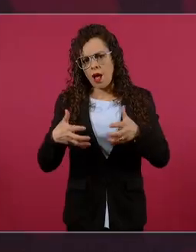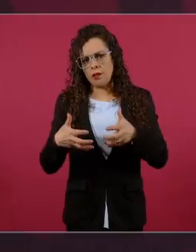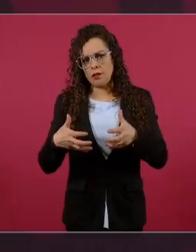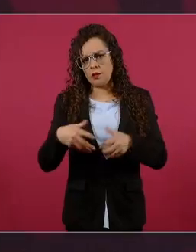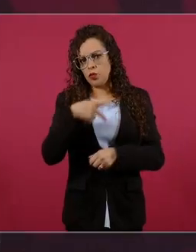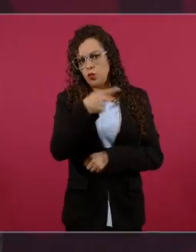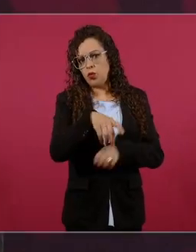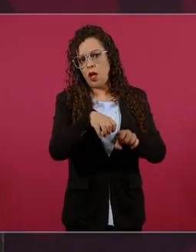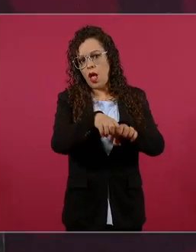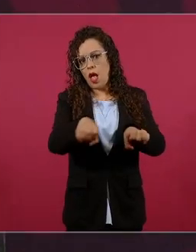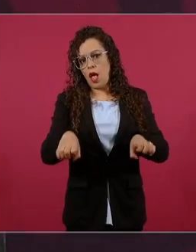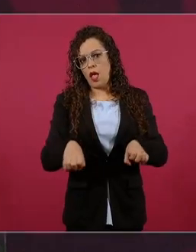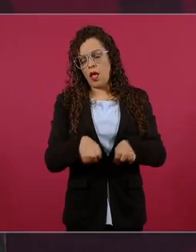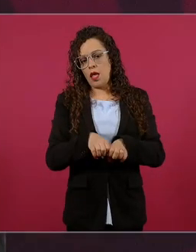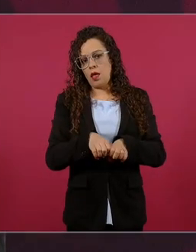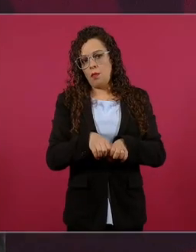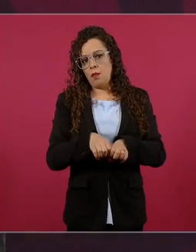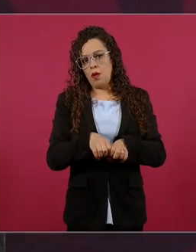ayudantes.